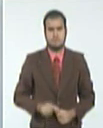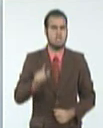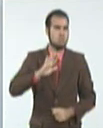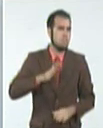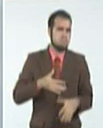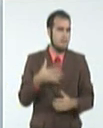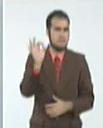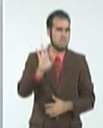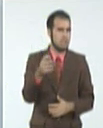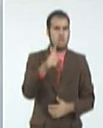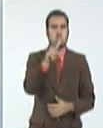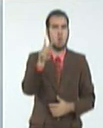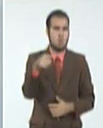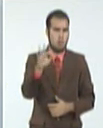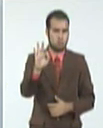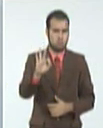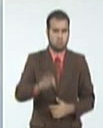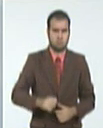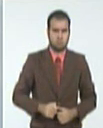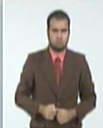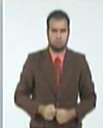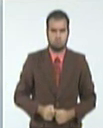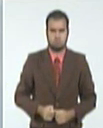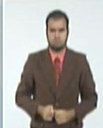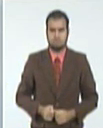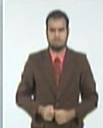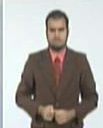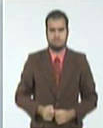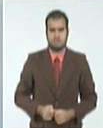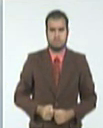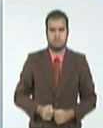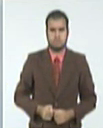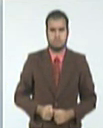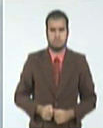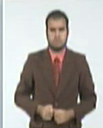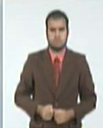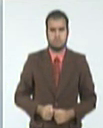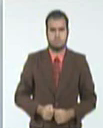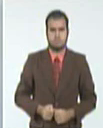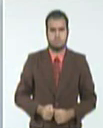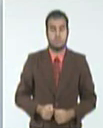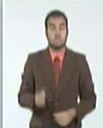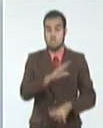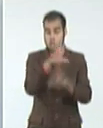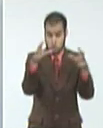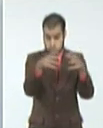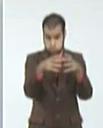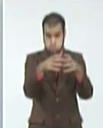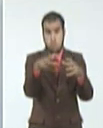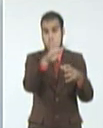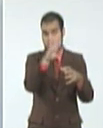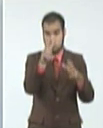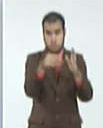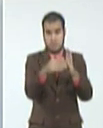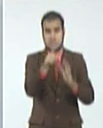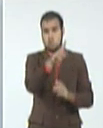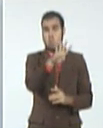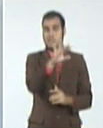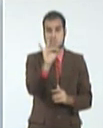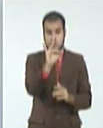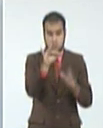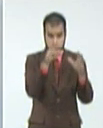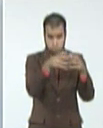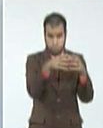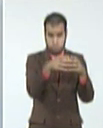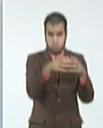42.147 pacientes. Tenemos que decir que de esos 42.147, el